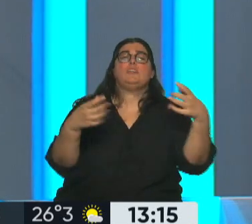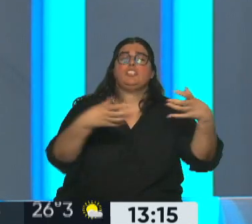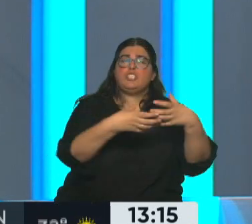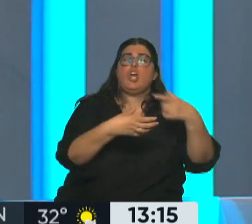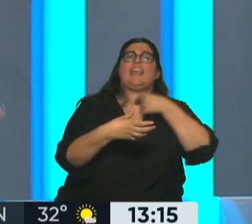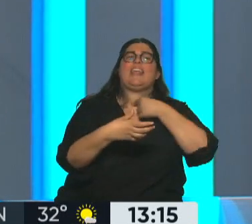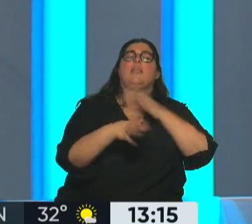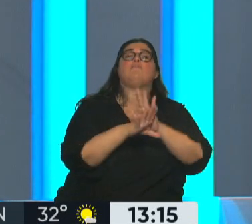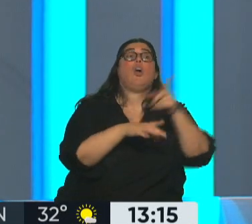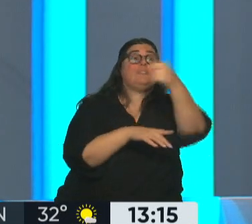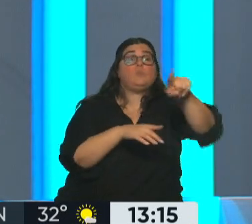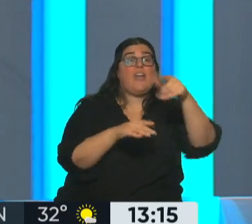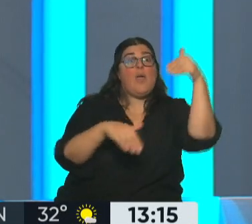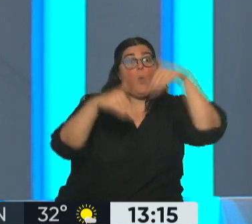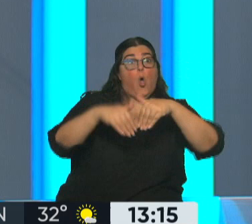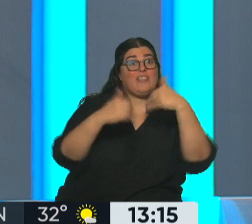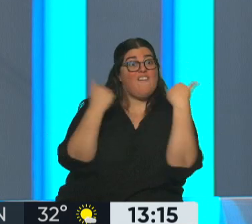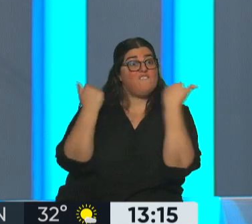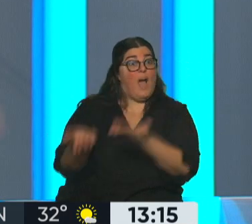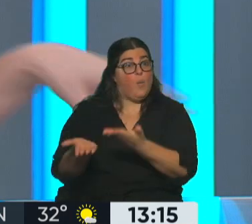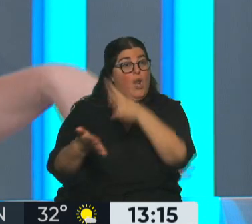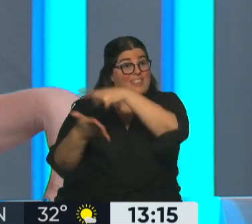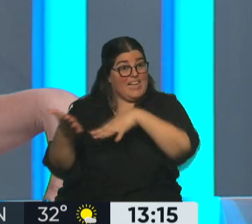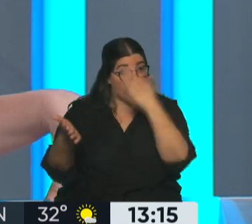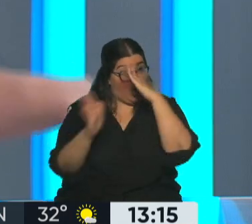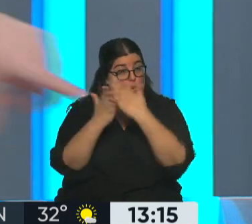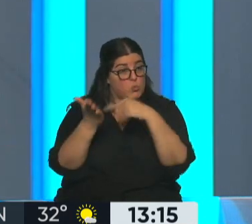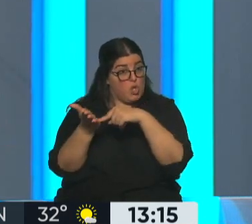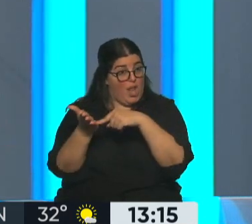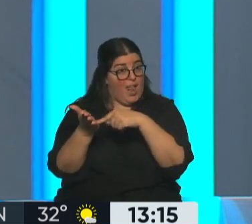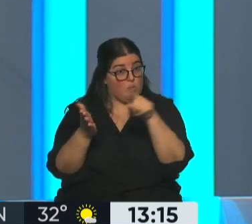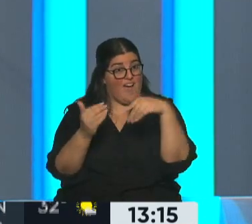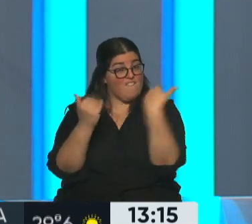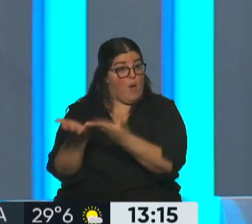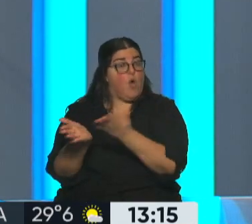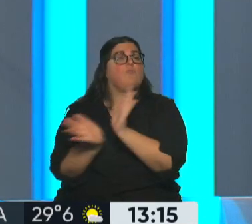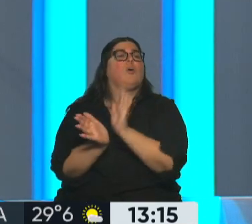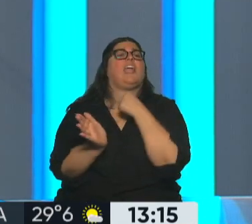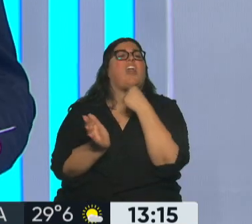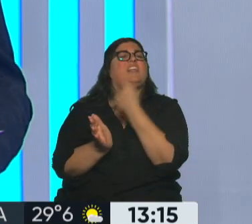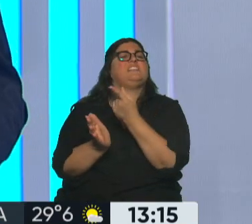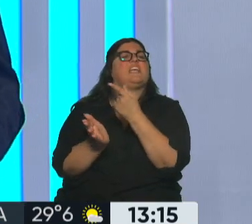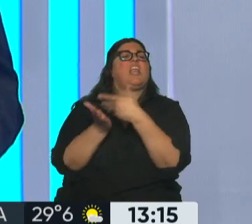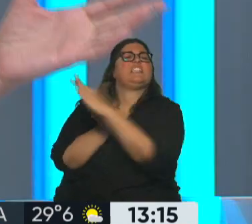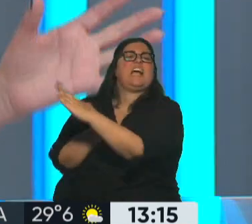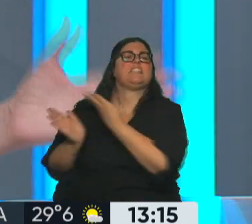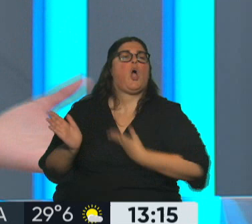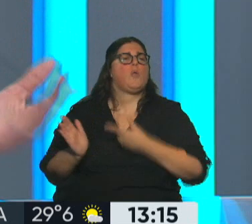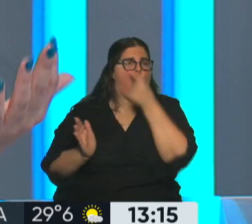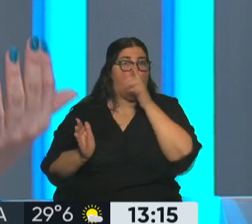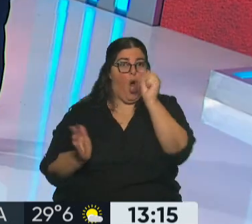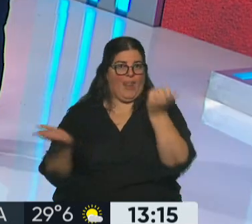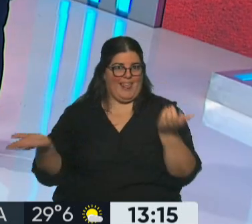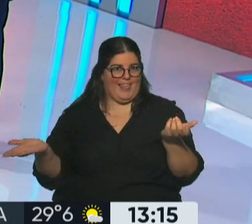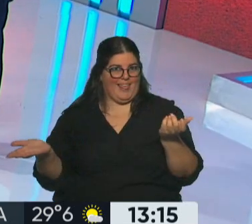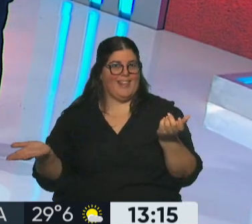se votaba a favor, si se votaba el texto constitucional este domingo, era un rechazo al gobierno de Boric. Bueno. Entonces fue un poco, si